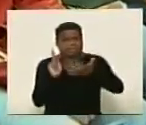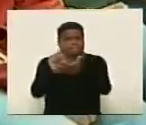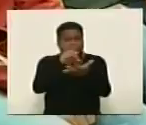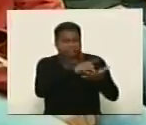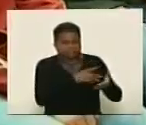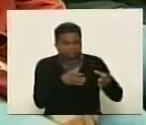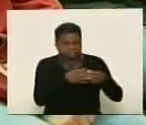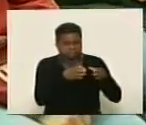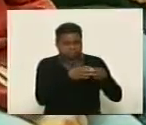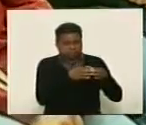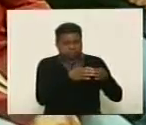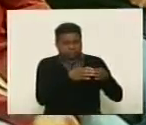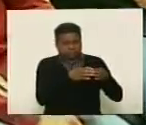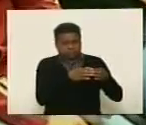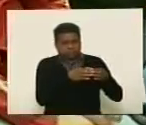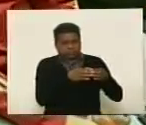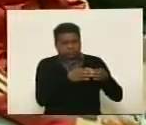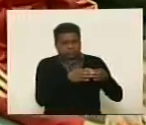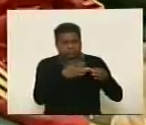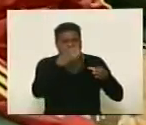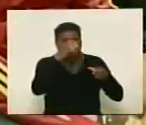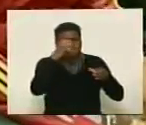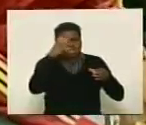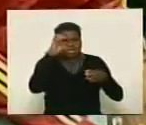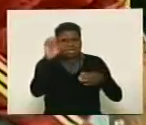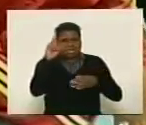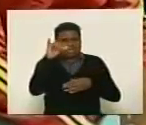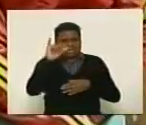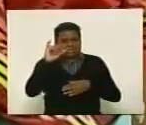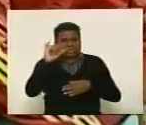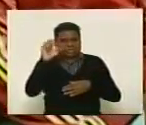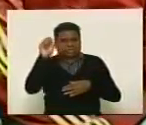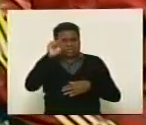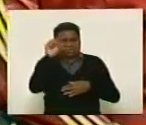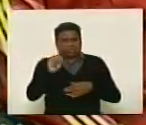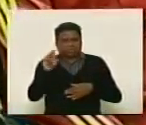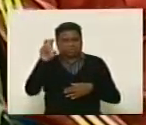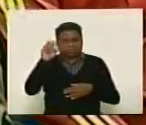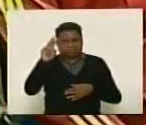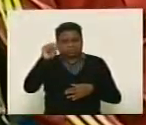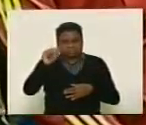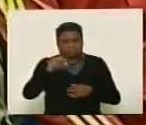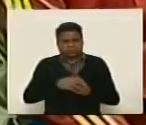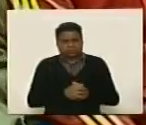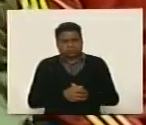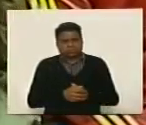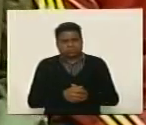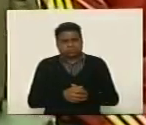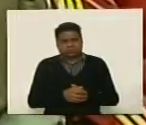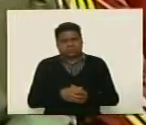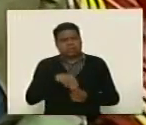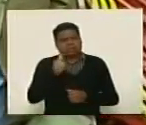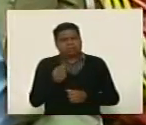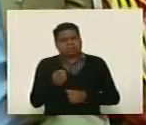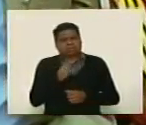Territorial, Edinson Alvarado, vicepresidente de la Comisión de Poder Público, Rosa León,